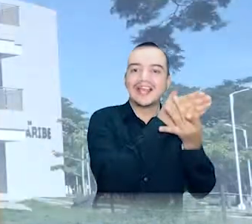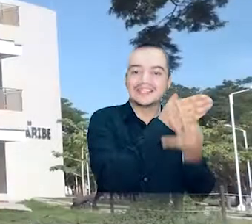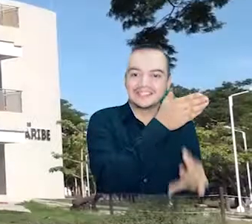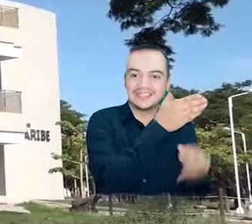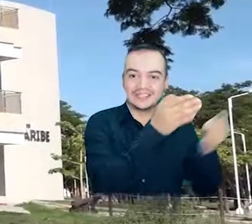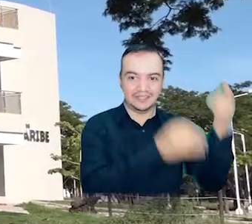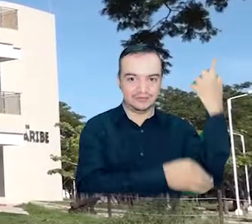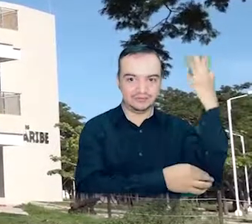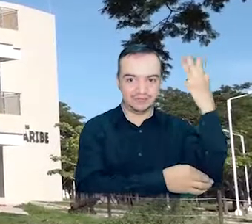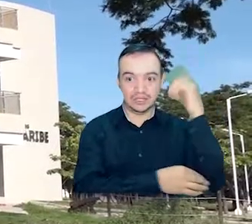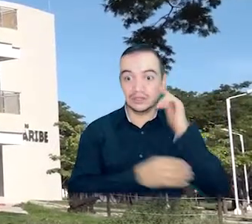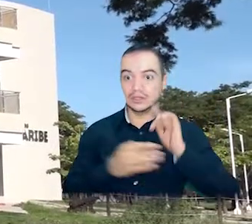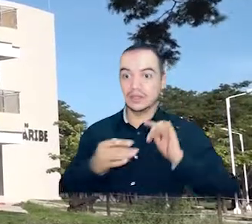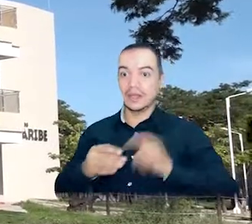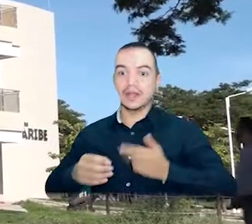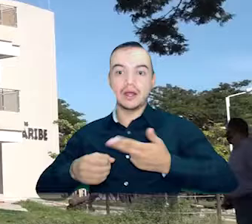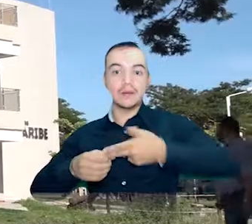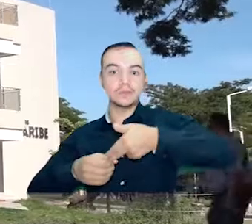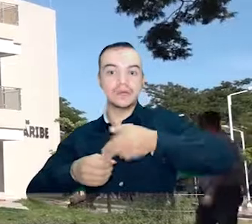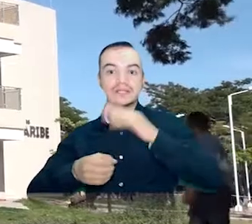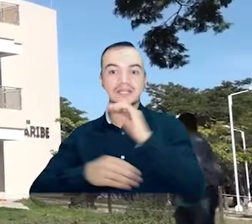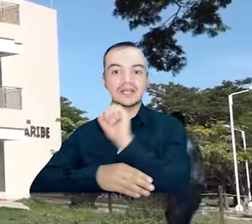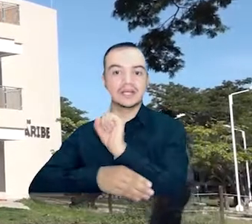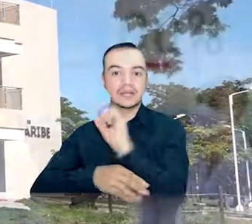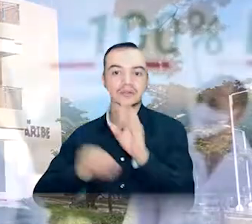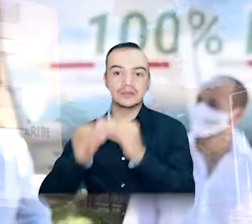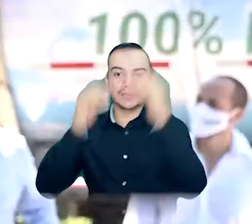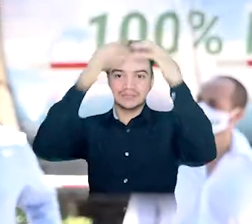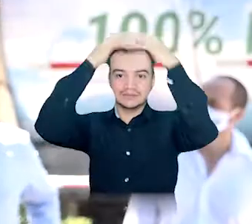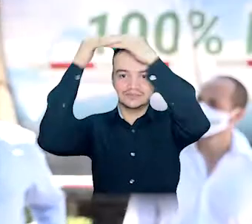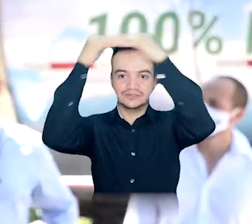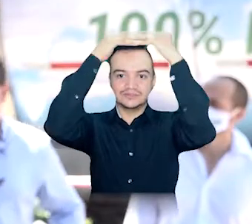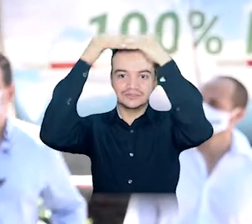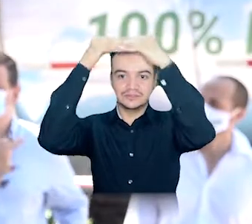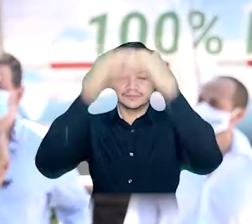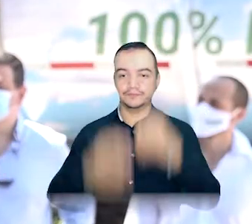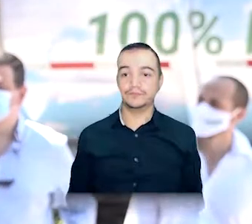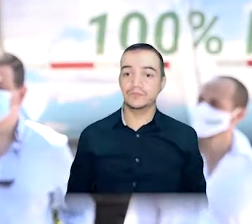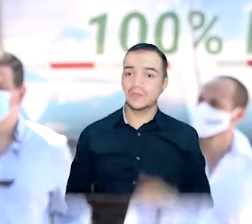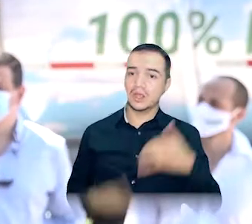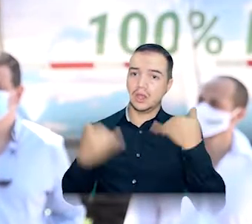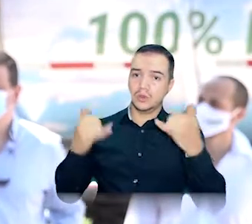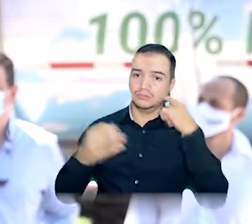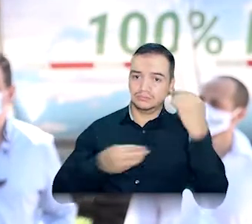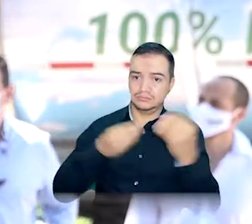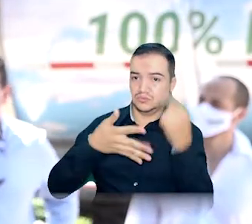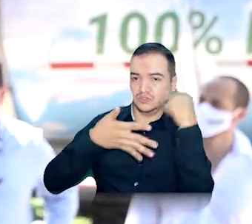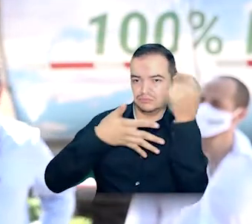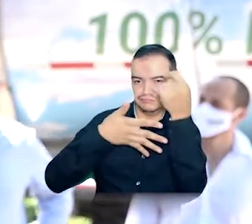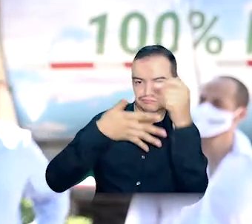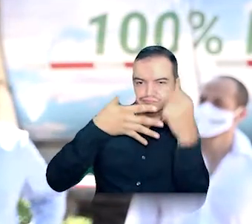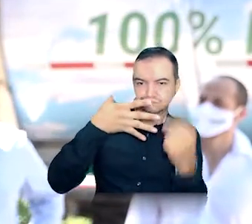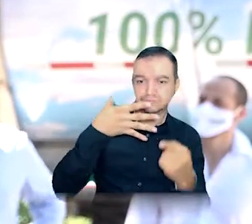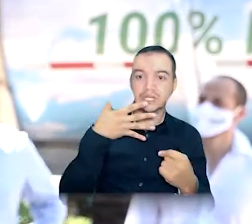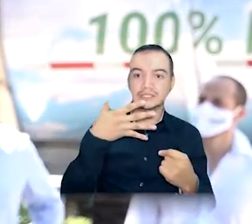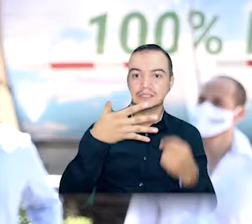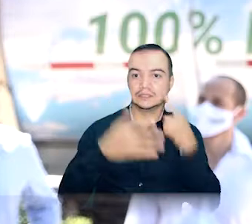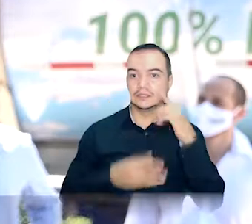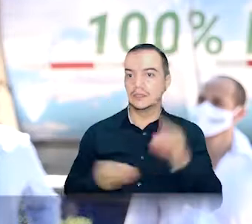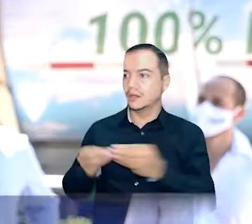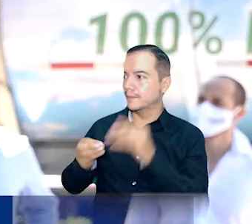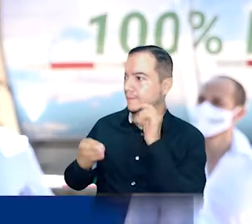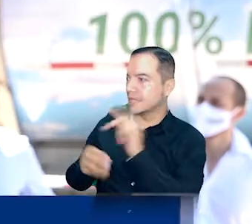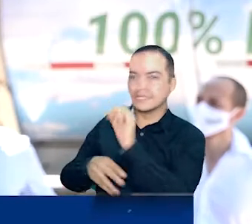de palma para tractocamiones y vehículos. Tomamos como parámetro 5 variables del vehículo y recolectamos datos alrededor de